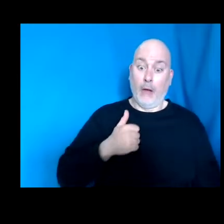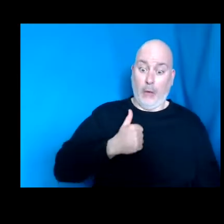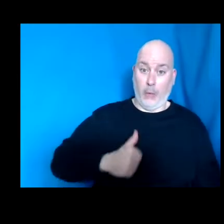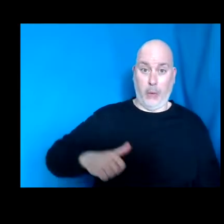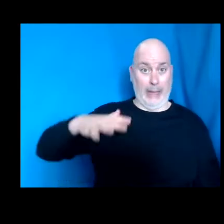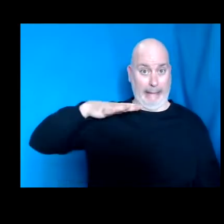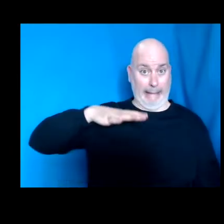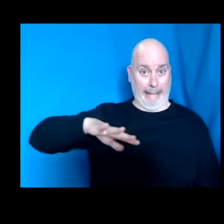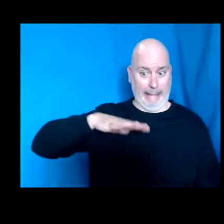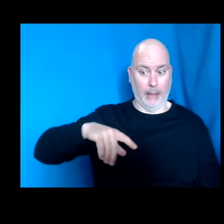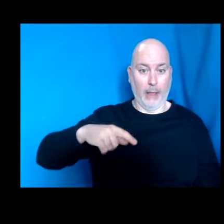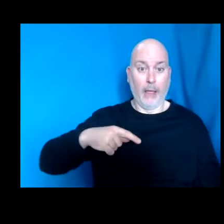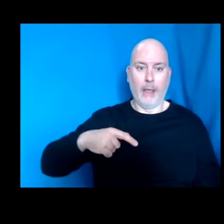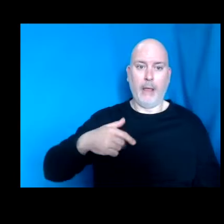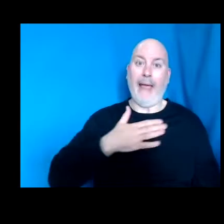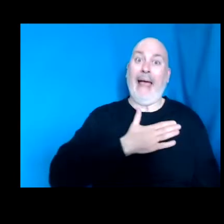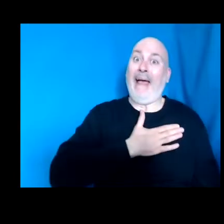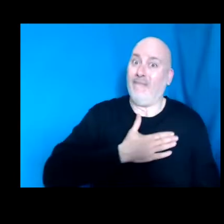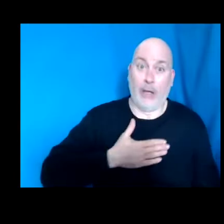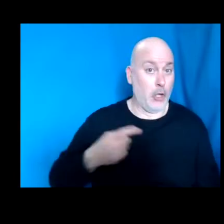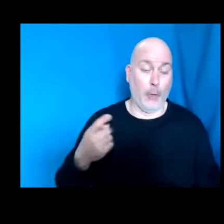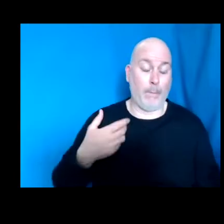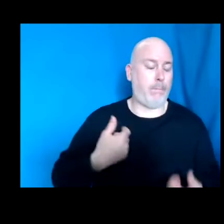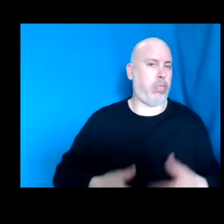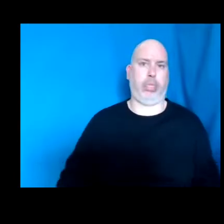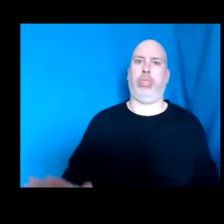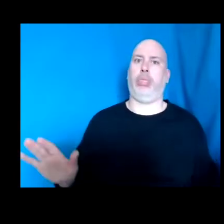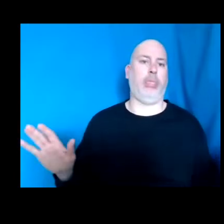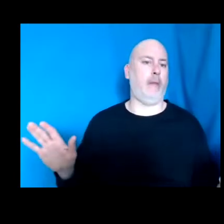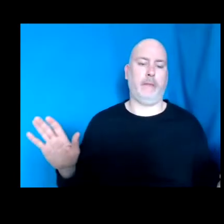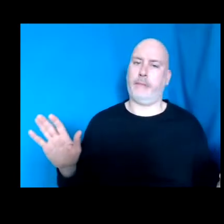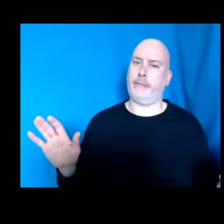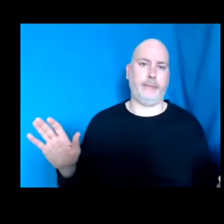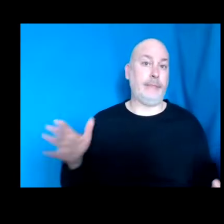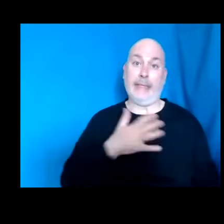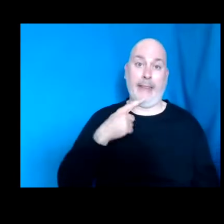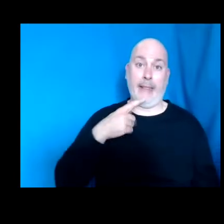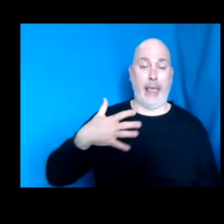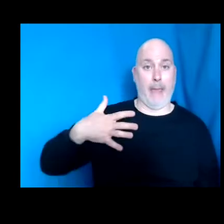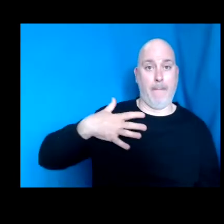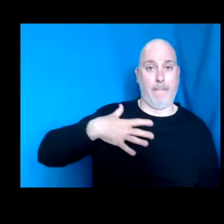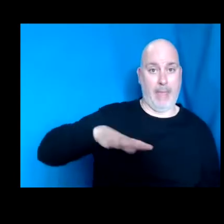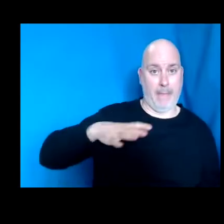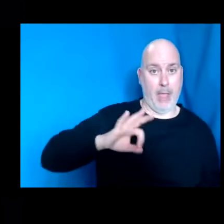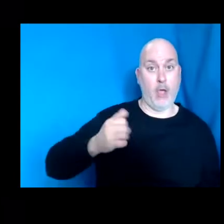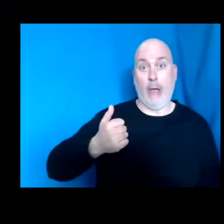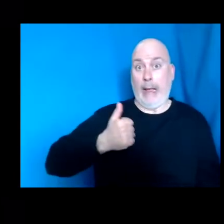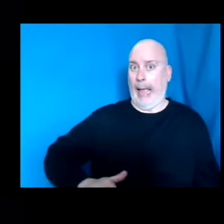deposición involuntaria. Esto es decir, que al niño se le puede escapar o bien el pipí o bien la caca.